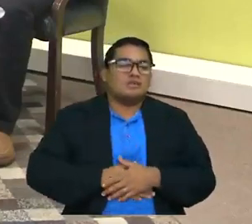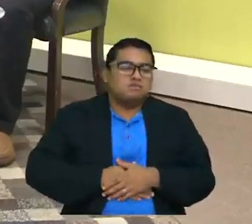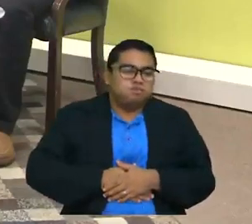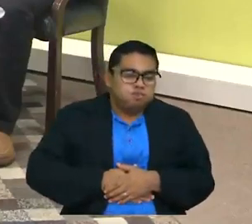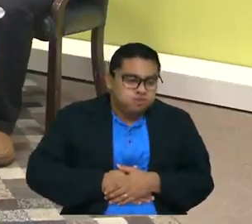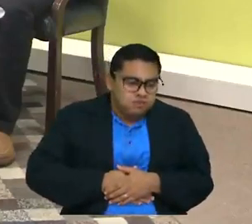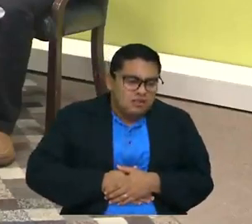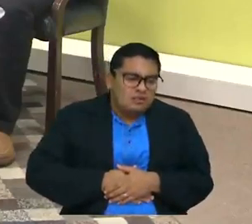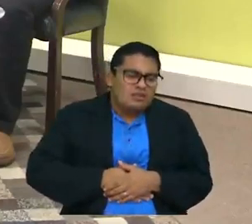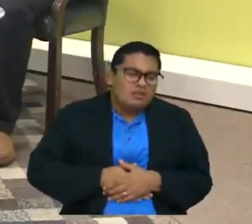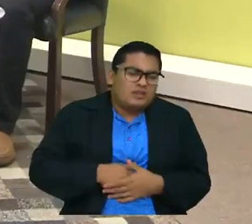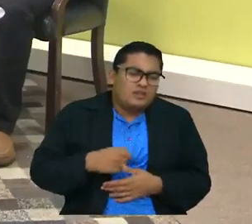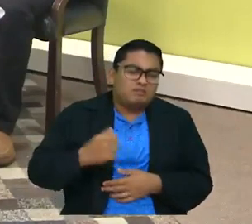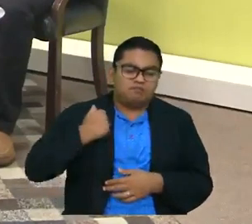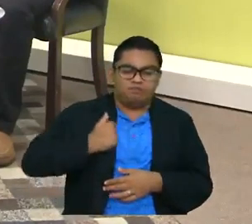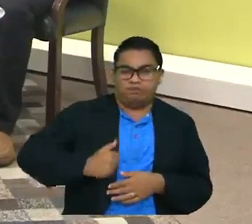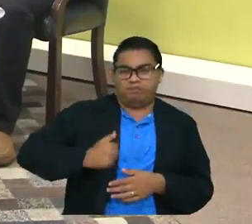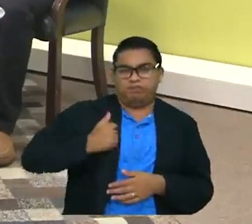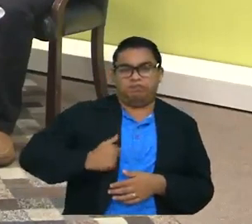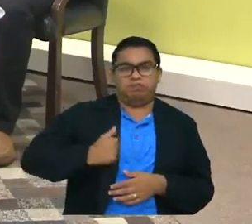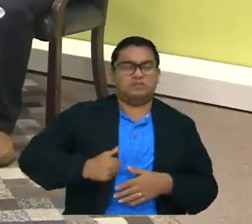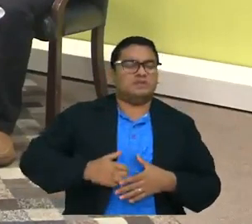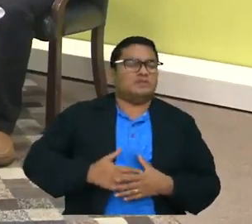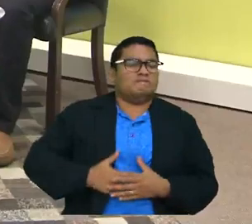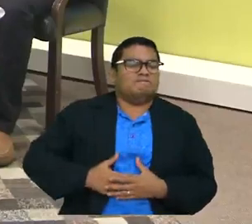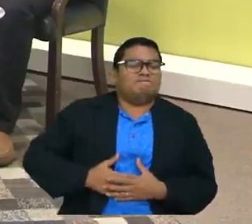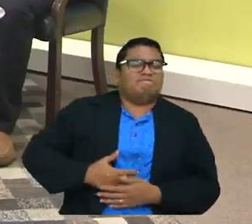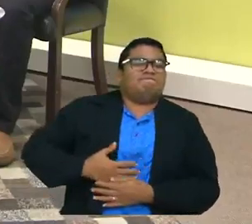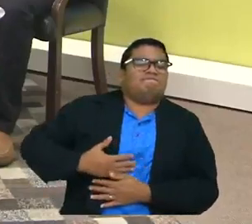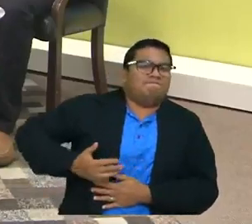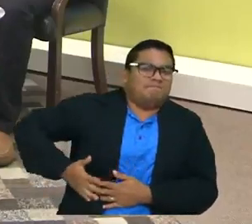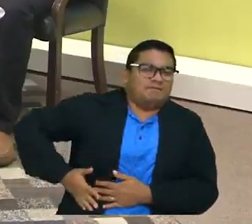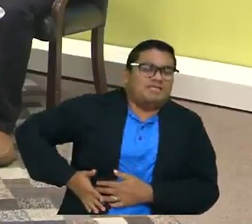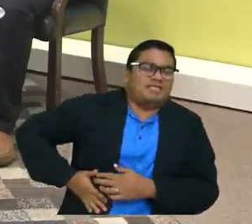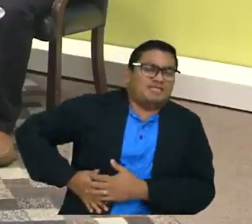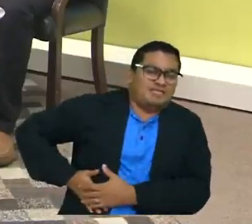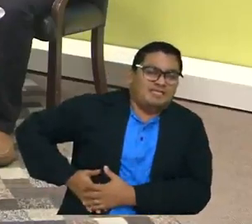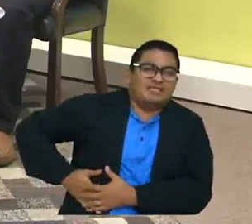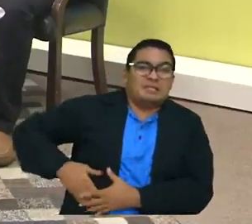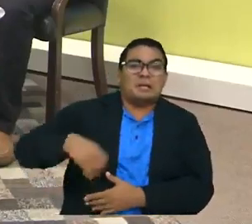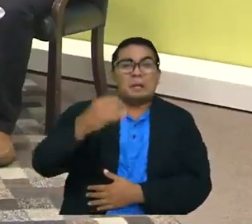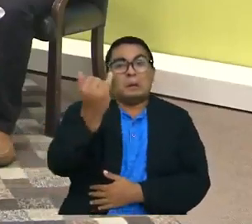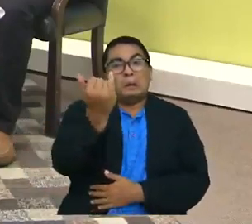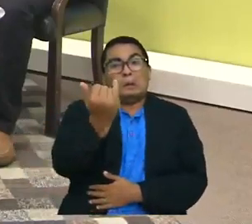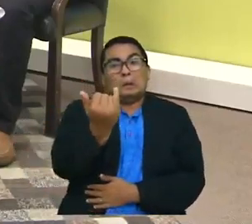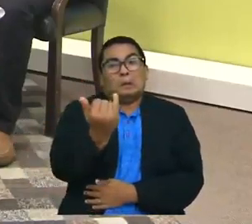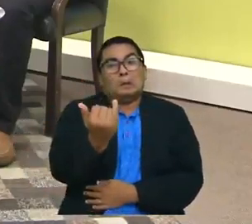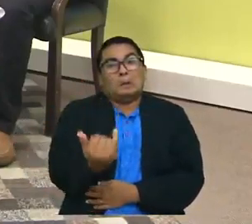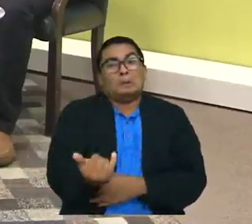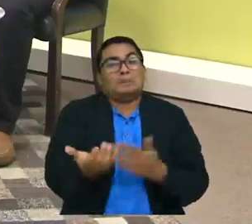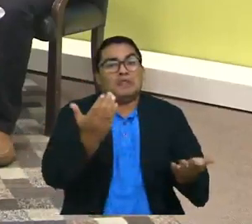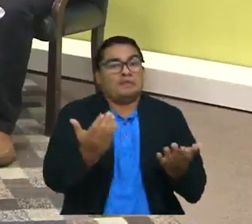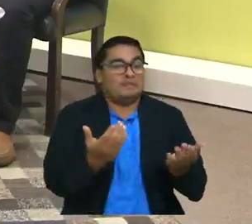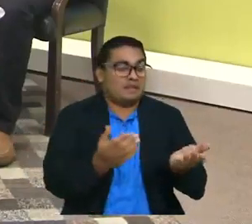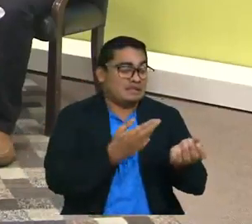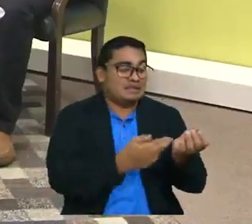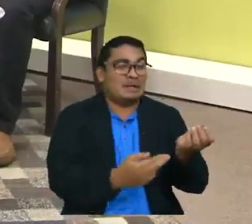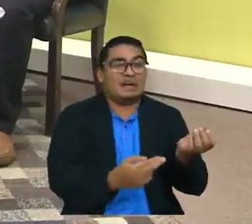abdominal, que tiene diarrea o tiene estreñimiento, que tiene ha perdido peso, que a lo mejor tiene anemia, que son